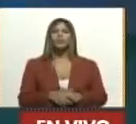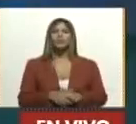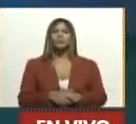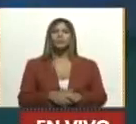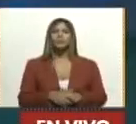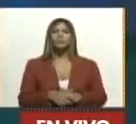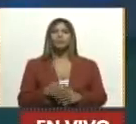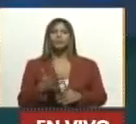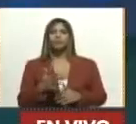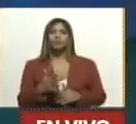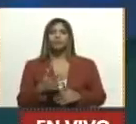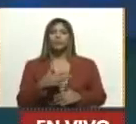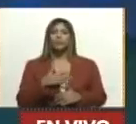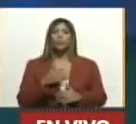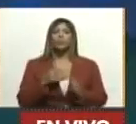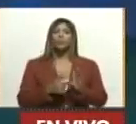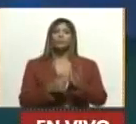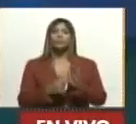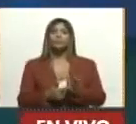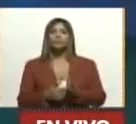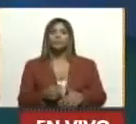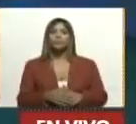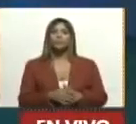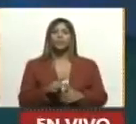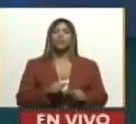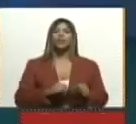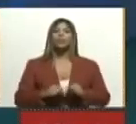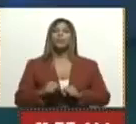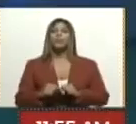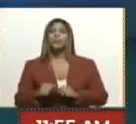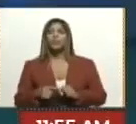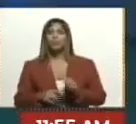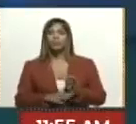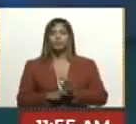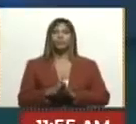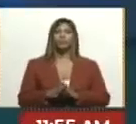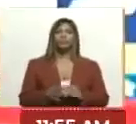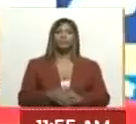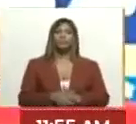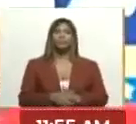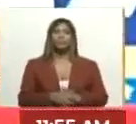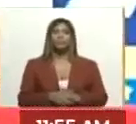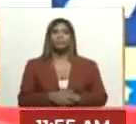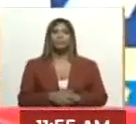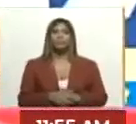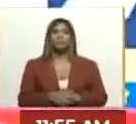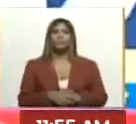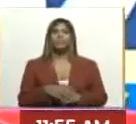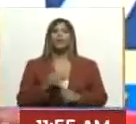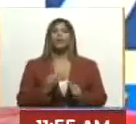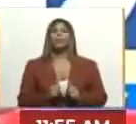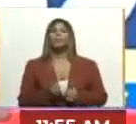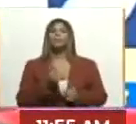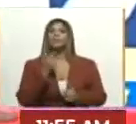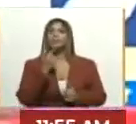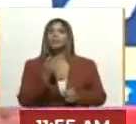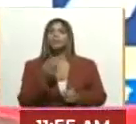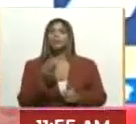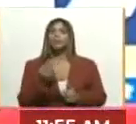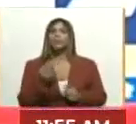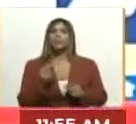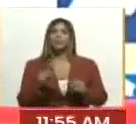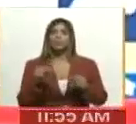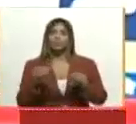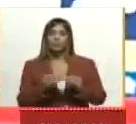en un mediano plazo que pudiera proyectarse si este movimiento cobra fuerza. Bueno, hay que comenzar por decir que hay muchos puntos en